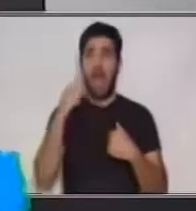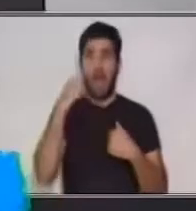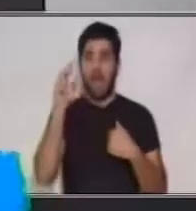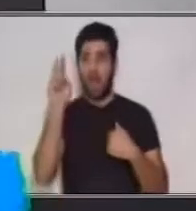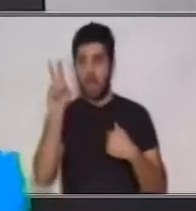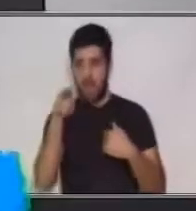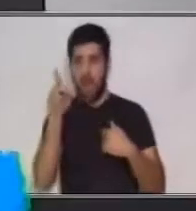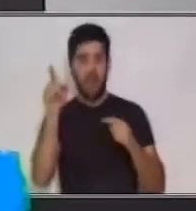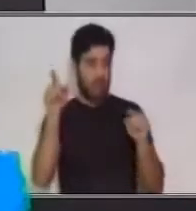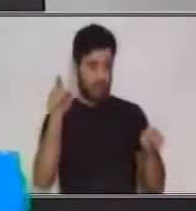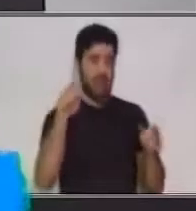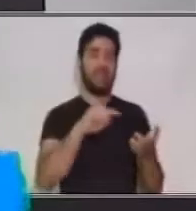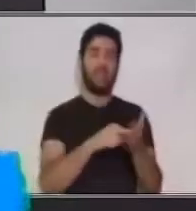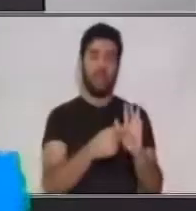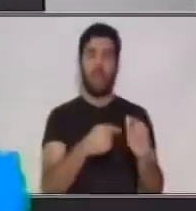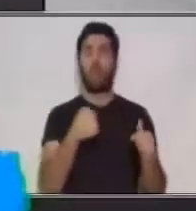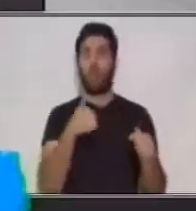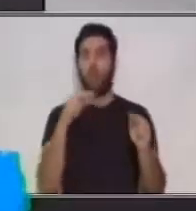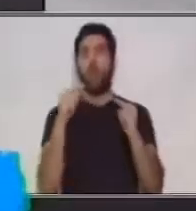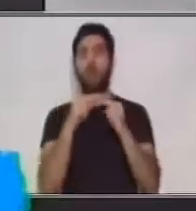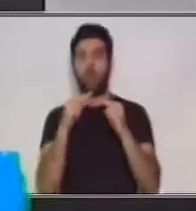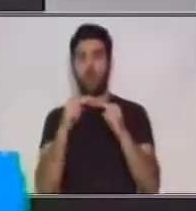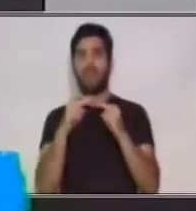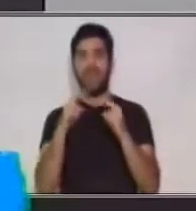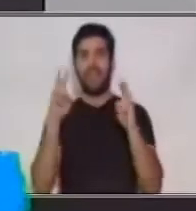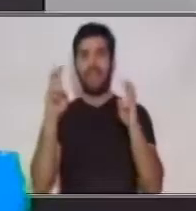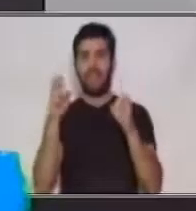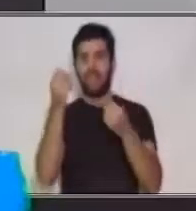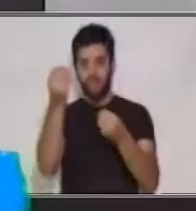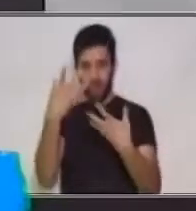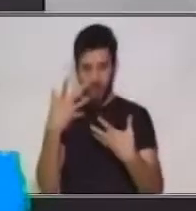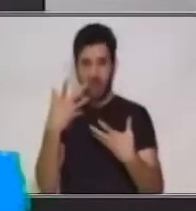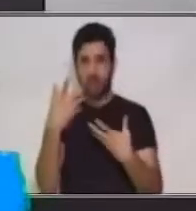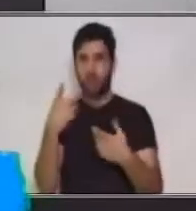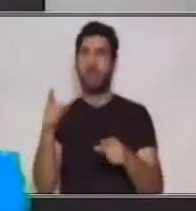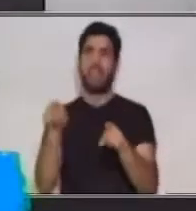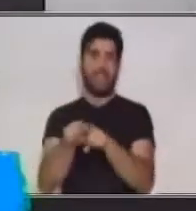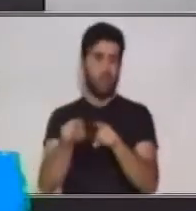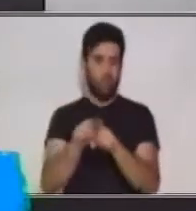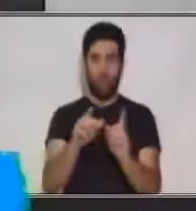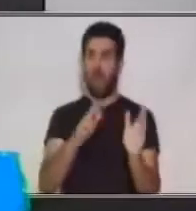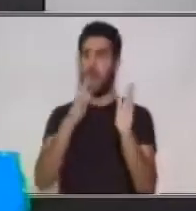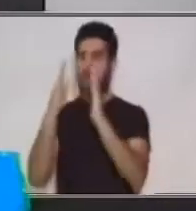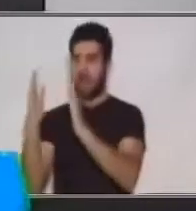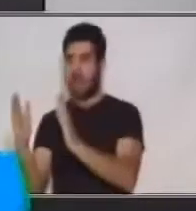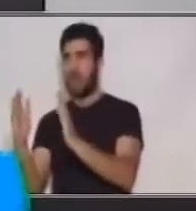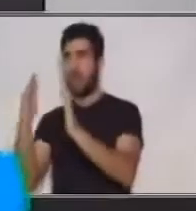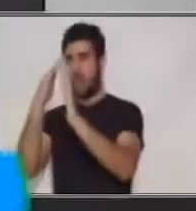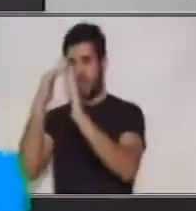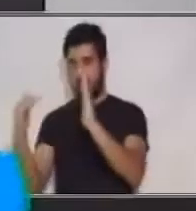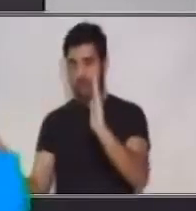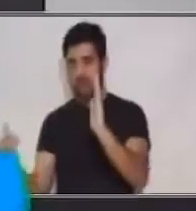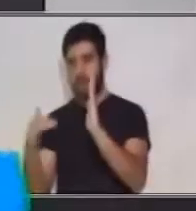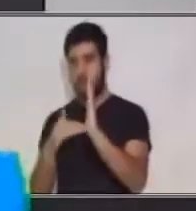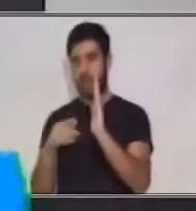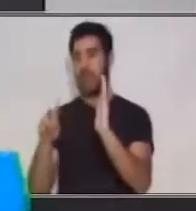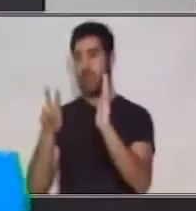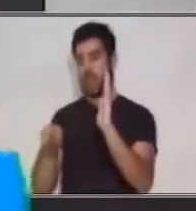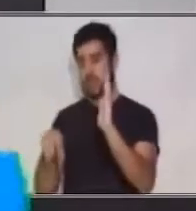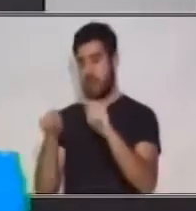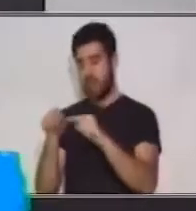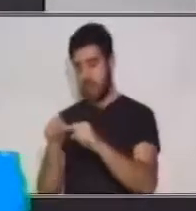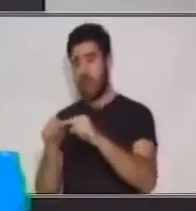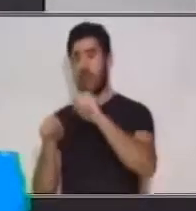líneas porque conozco la información. De igual manera, el que tiene dos líneas, su opuesto, su ángulo